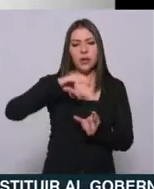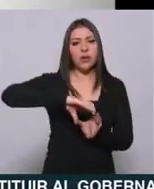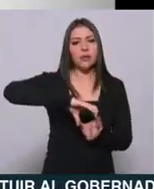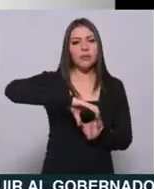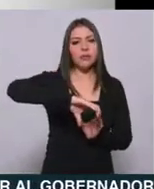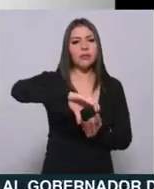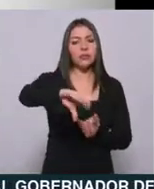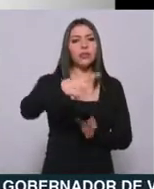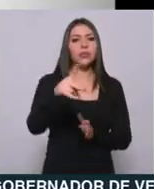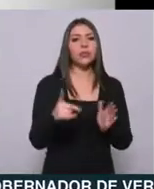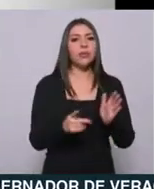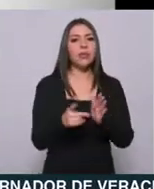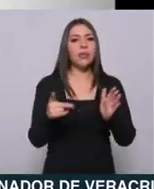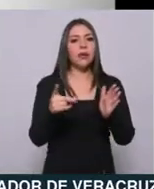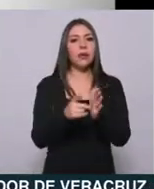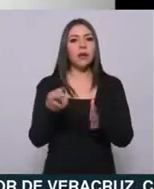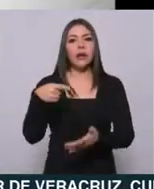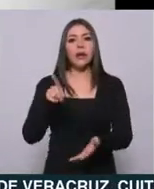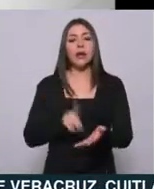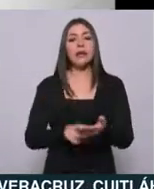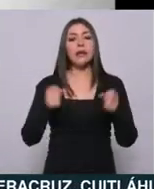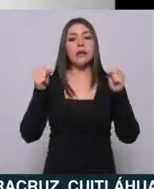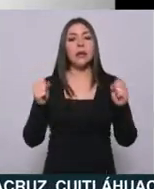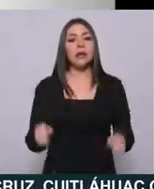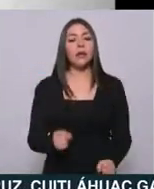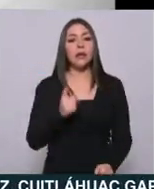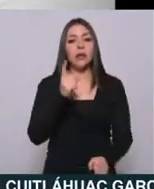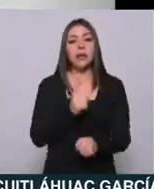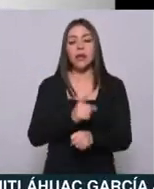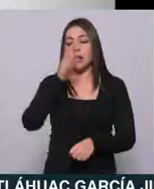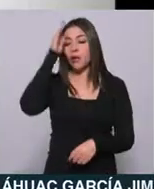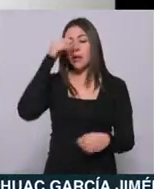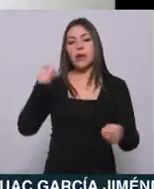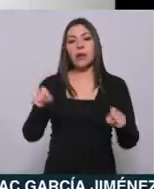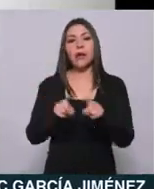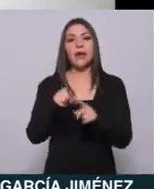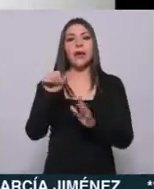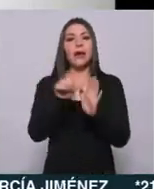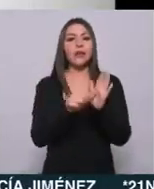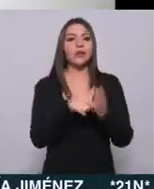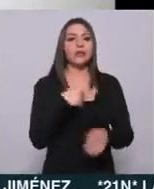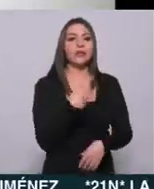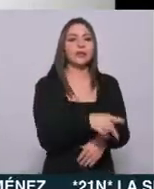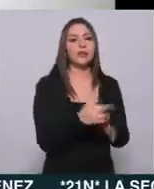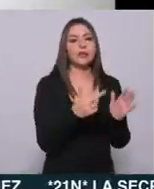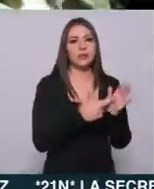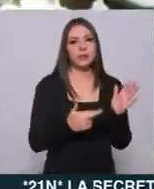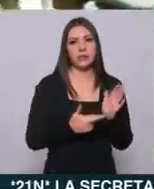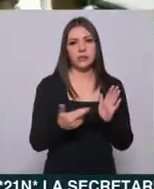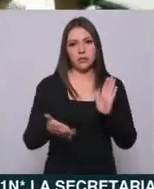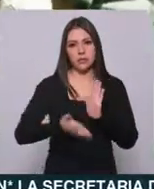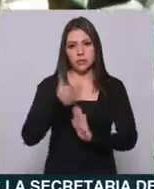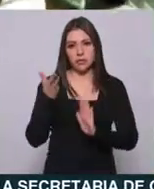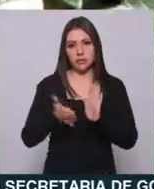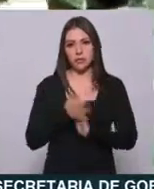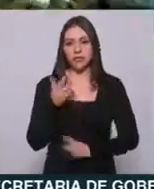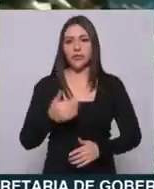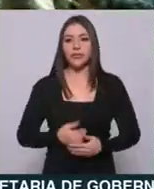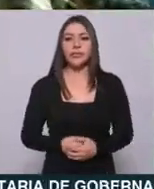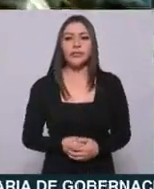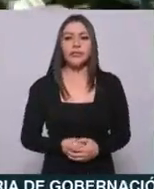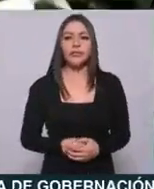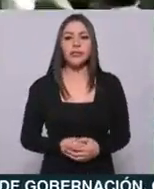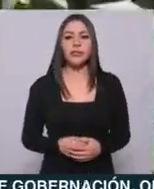inmueble para seguridad, de acuerdo a los artículos del reglamento de construcción.